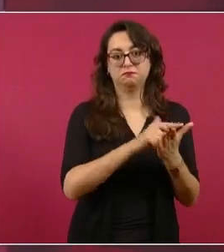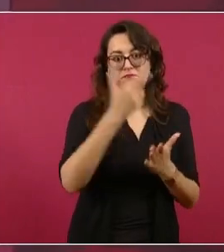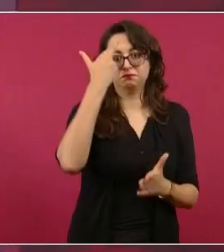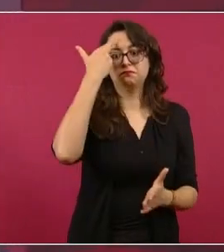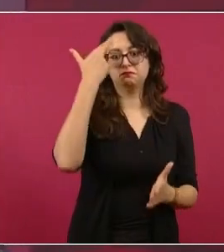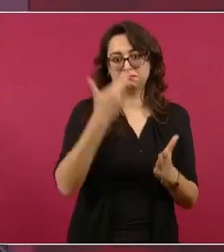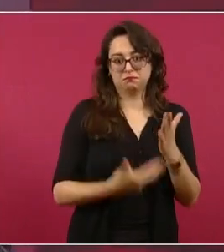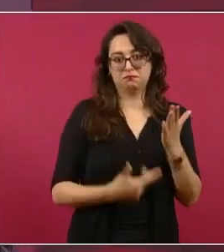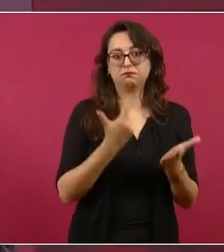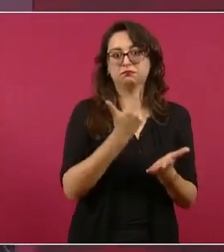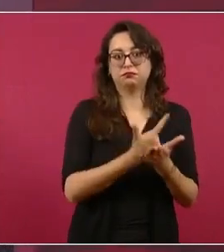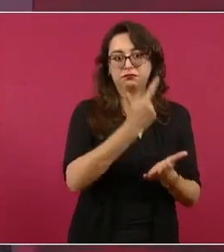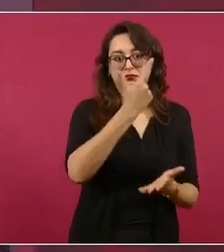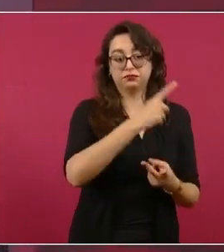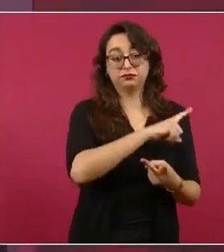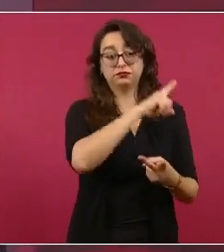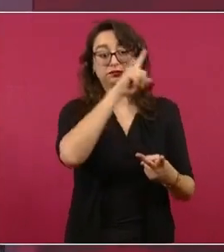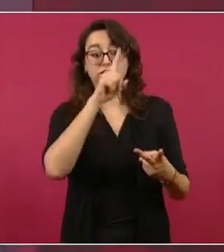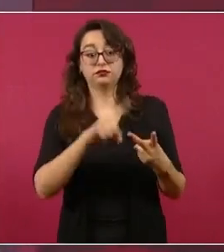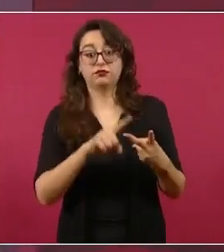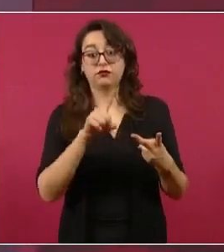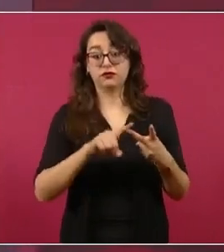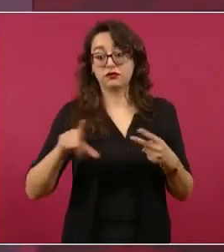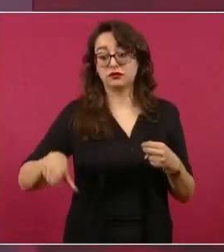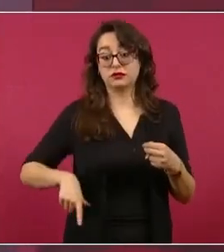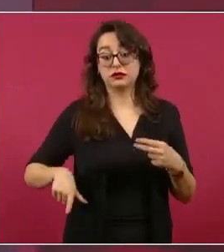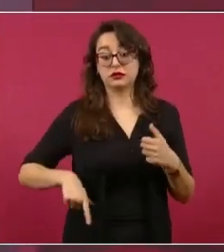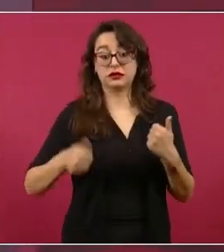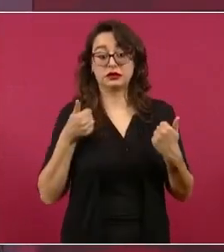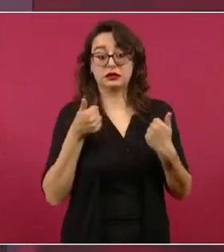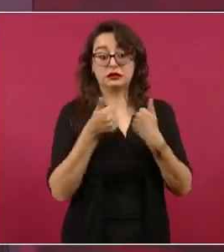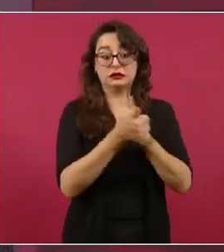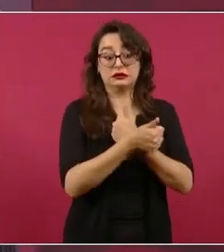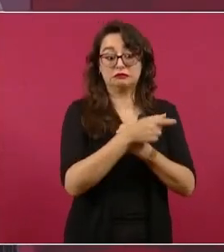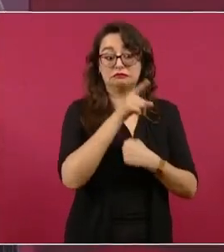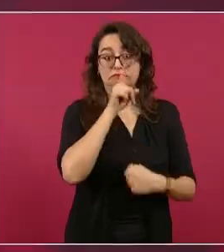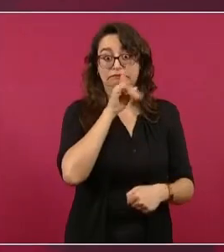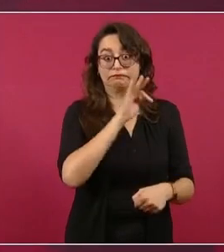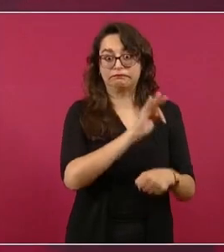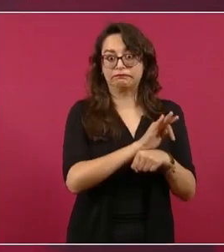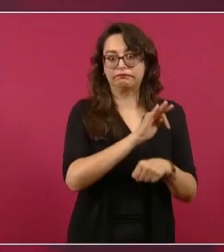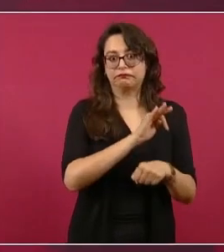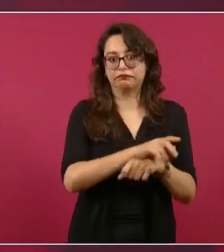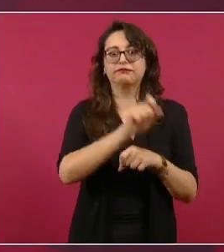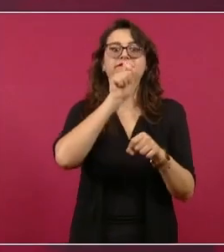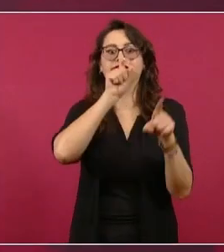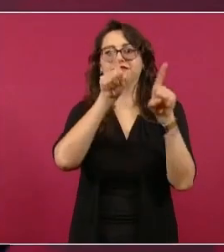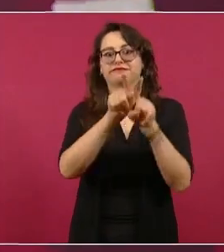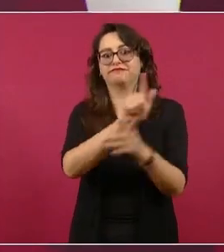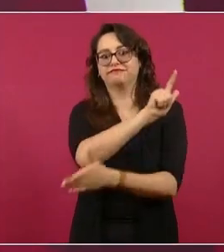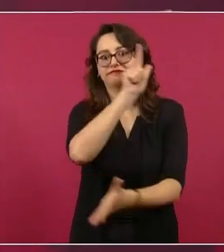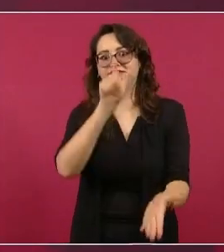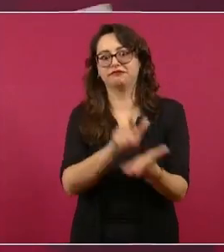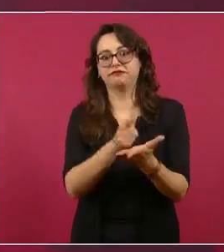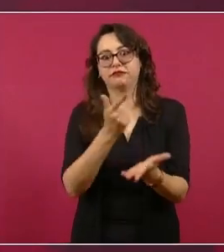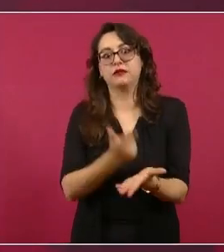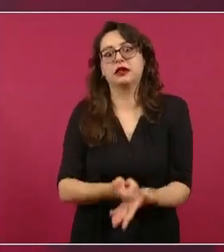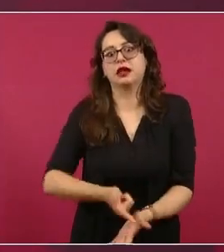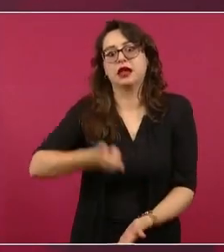comprometidos a que se conozca toda la verdad y a que